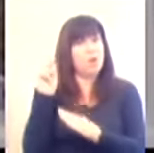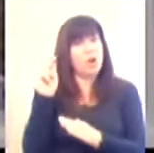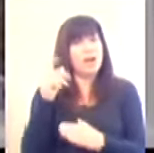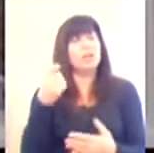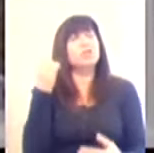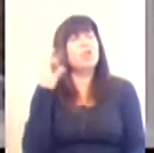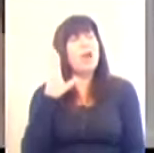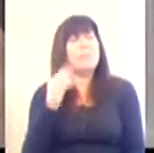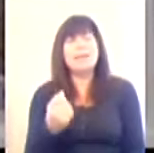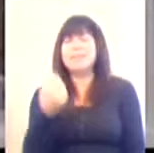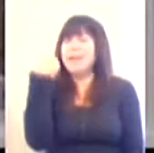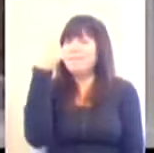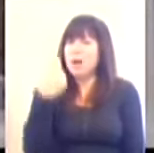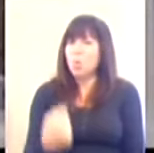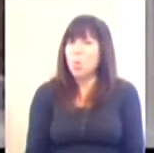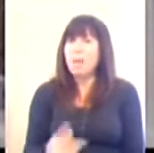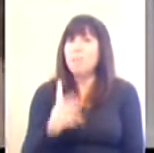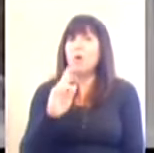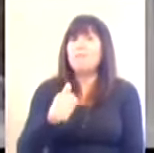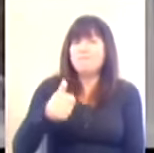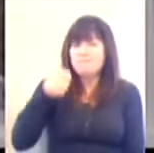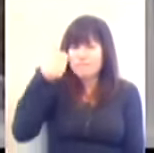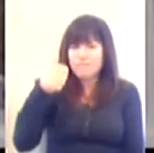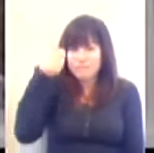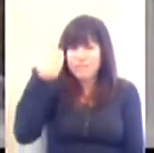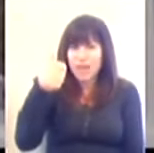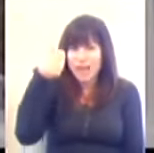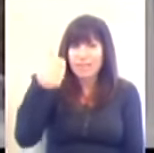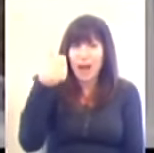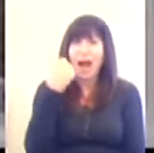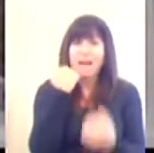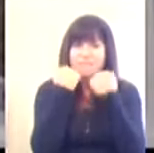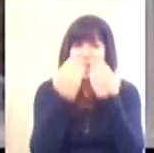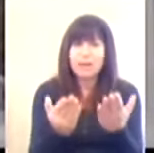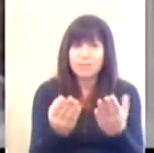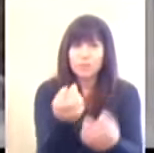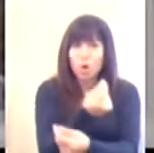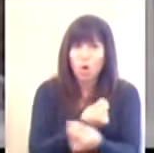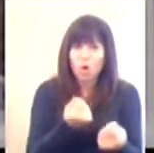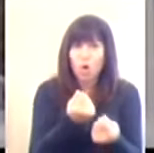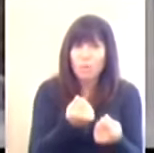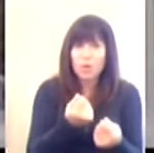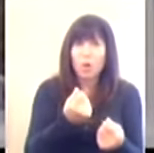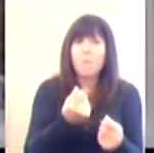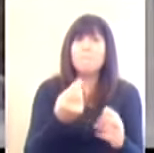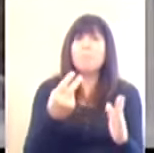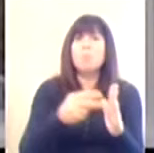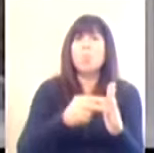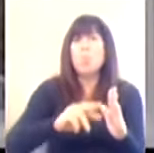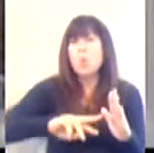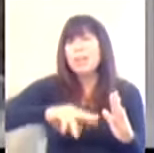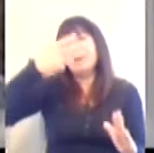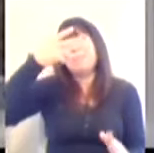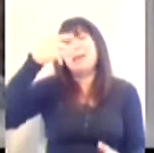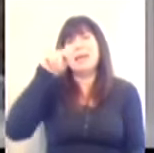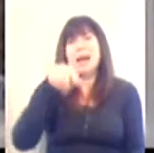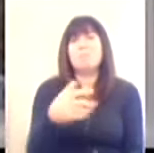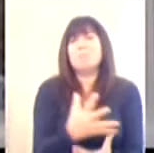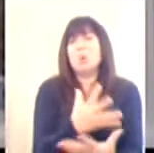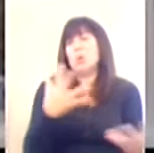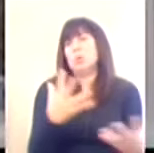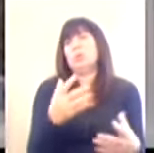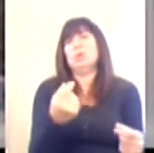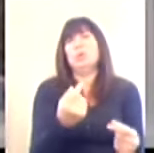los beneficios económicos, pero que se multiplica fuertemente cuando incluimos los tremendos beneficios sociales